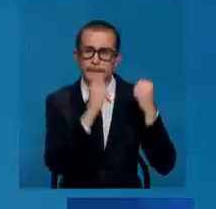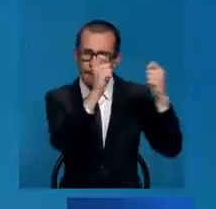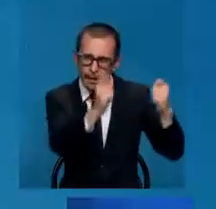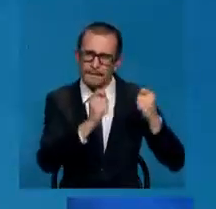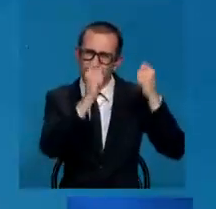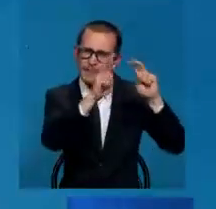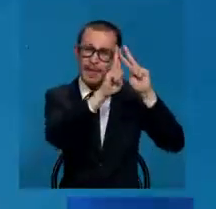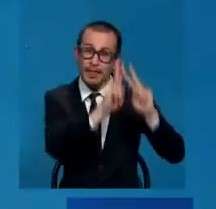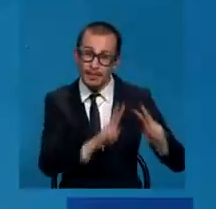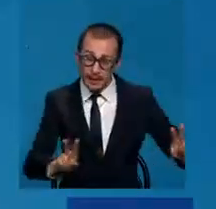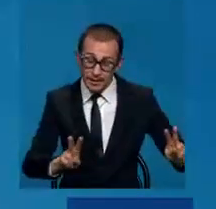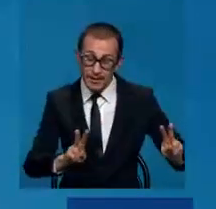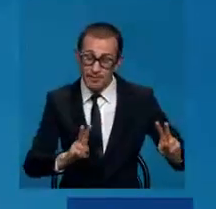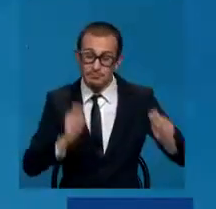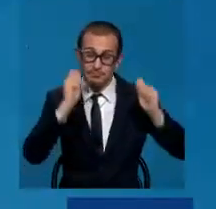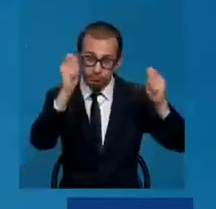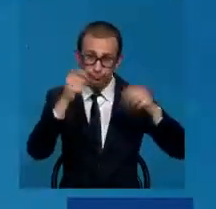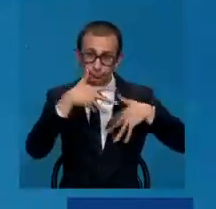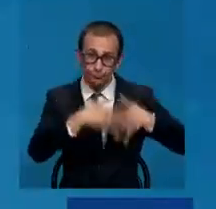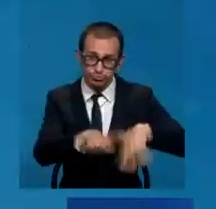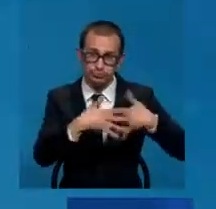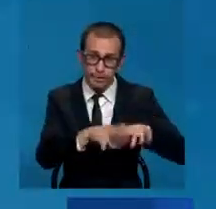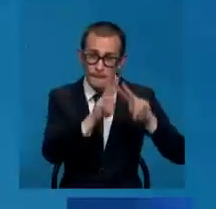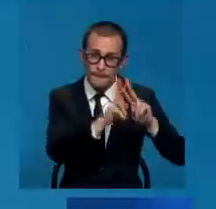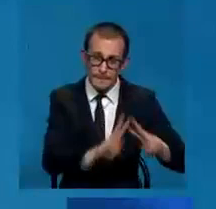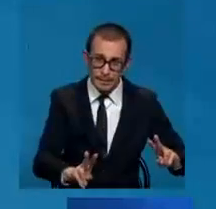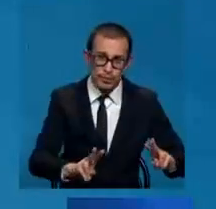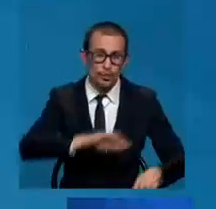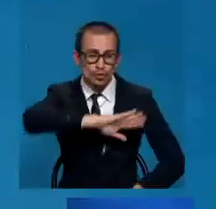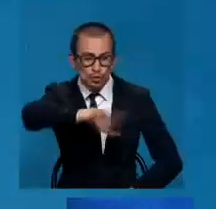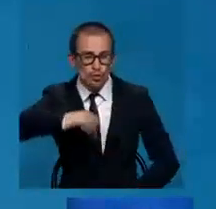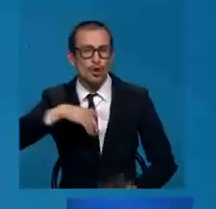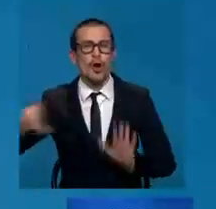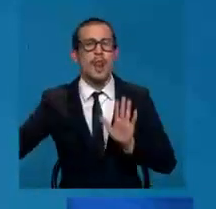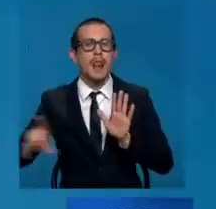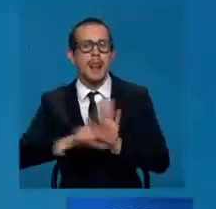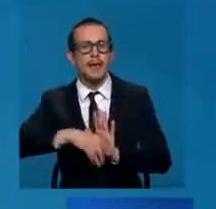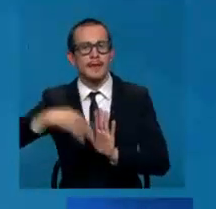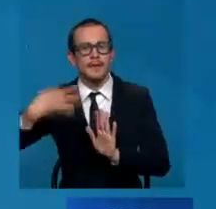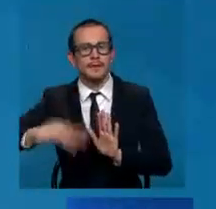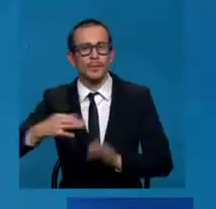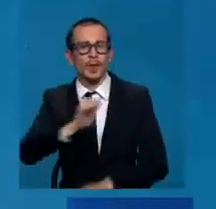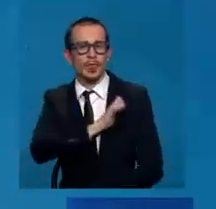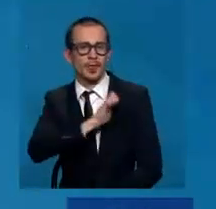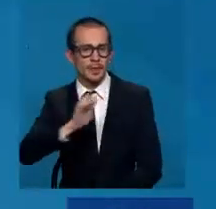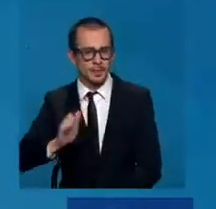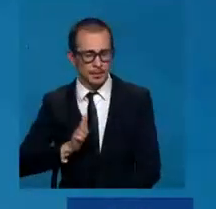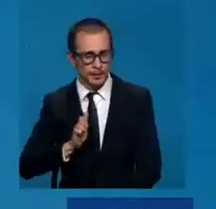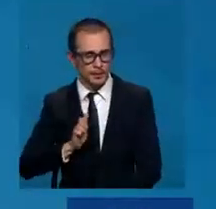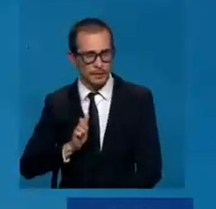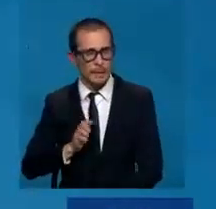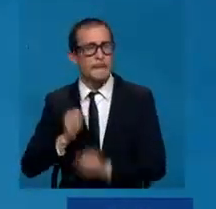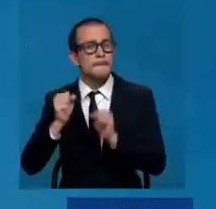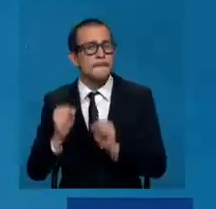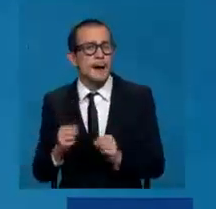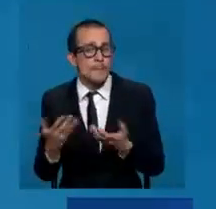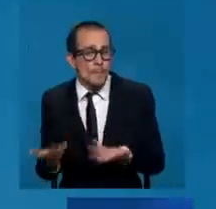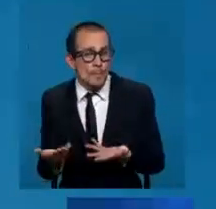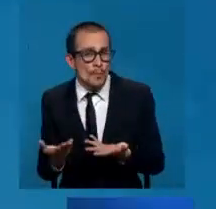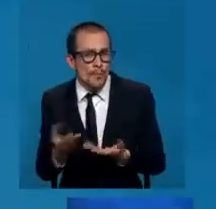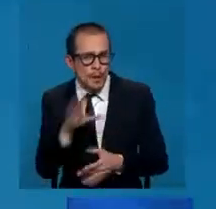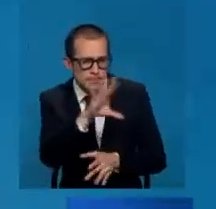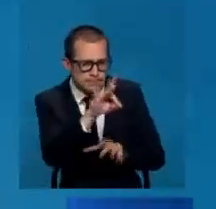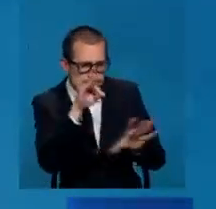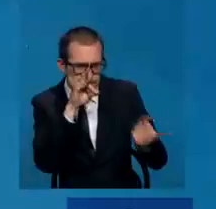manifiestan pacíficamente que hemos invocado la ley de seguridad del Estado para poder